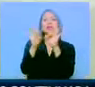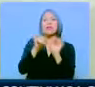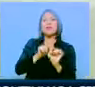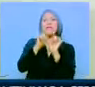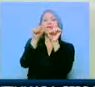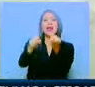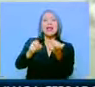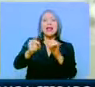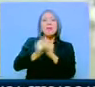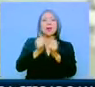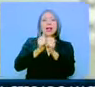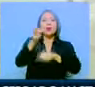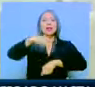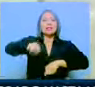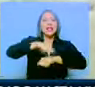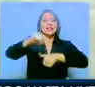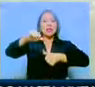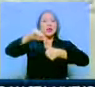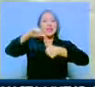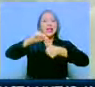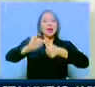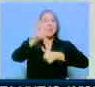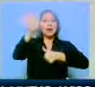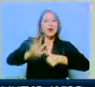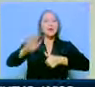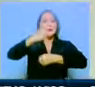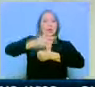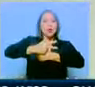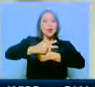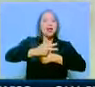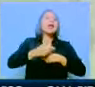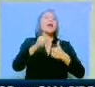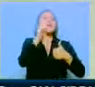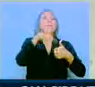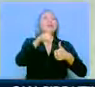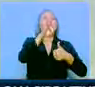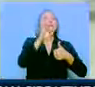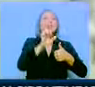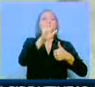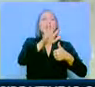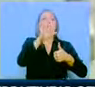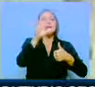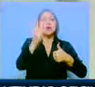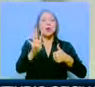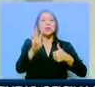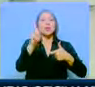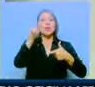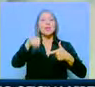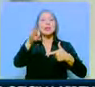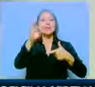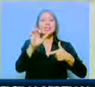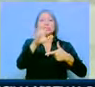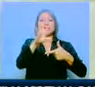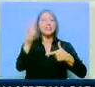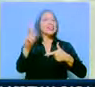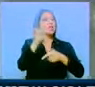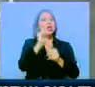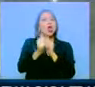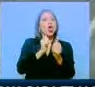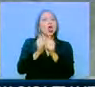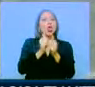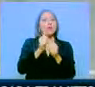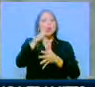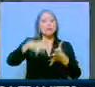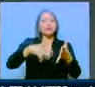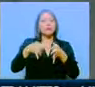y del Caribe de fútbol en Guatemala. Los torneos de 1954 y 1956 no se disputaron por temas de atrasos en los calendarios.